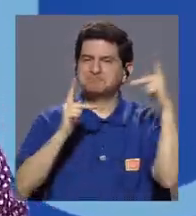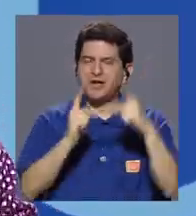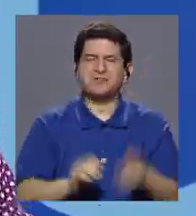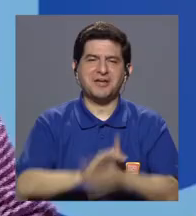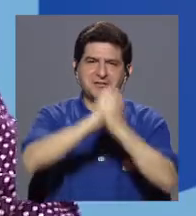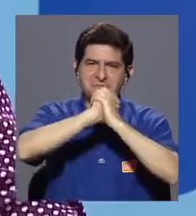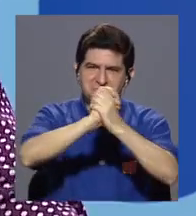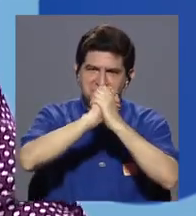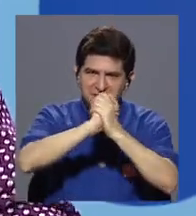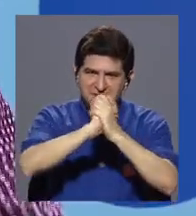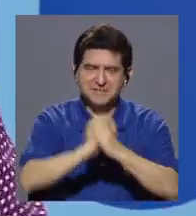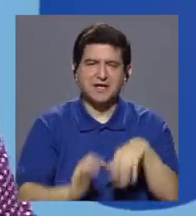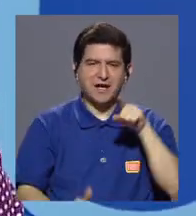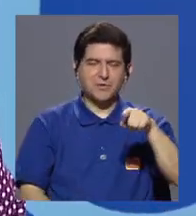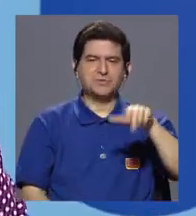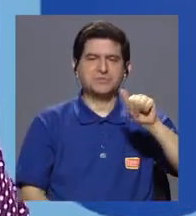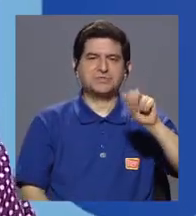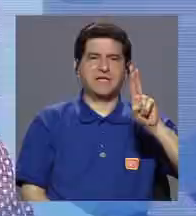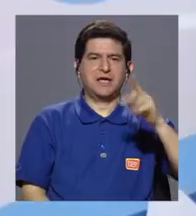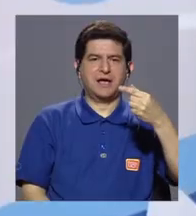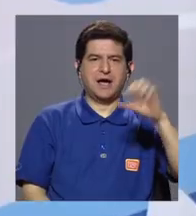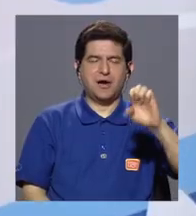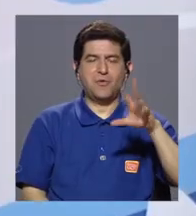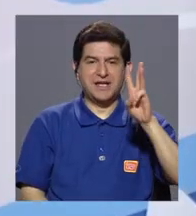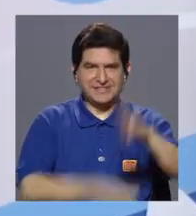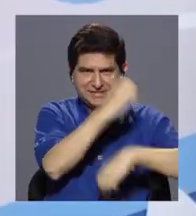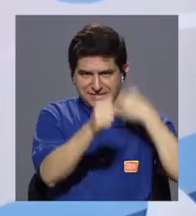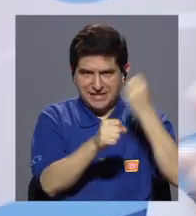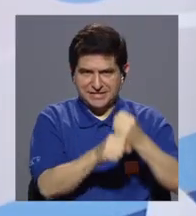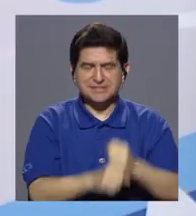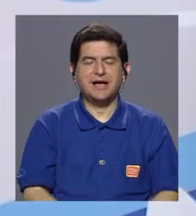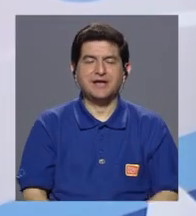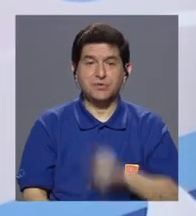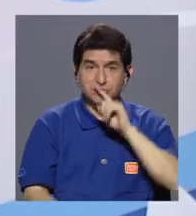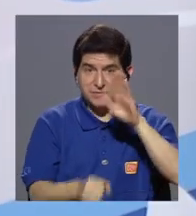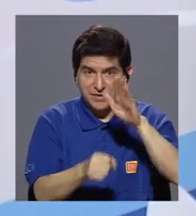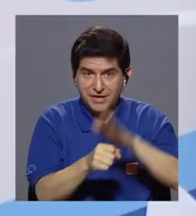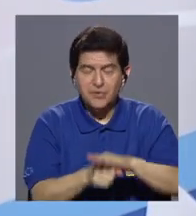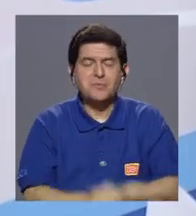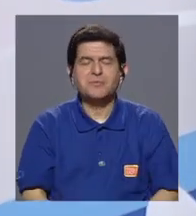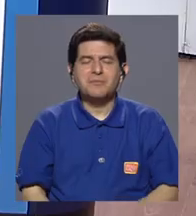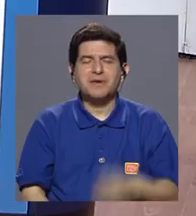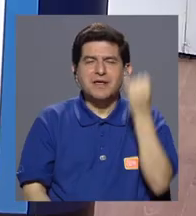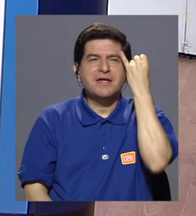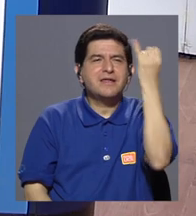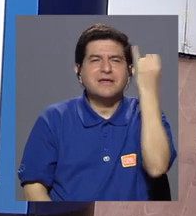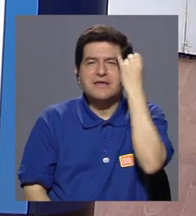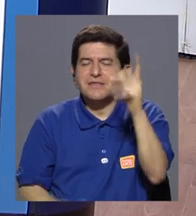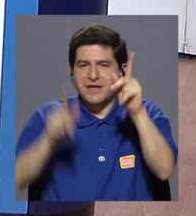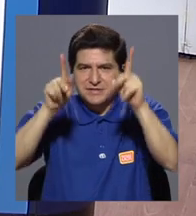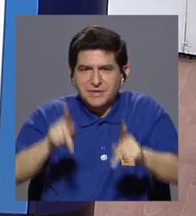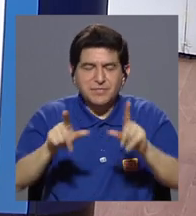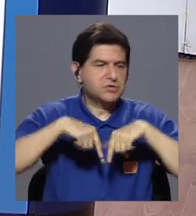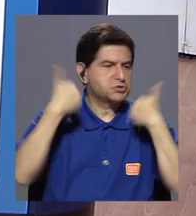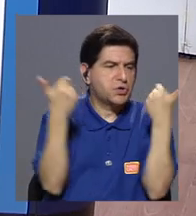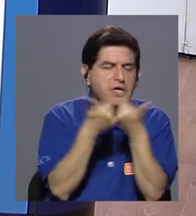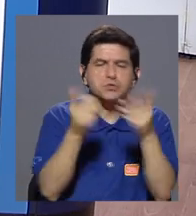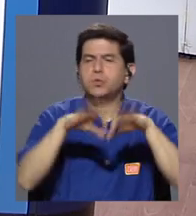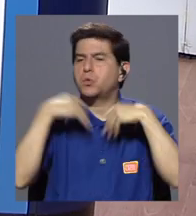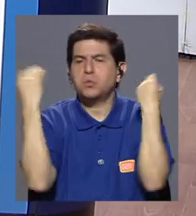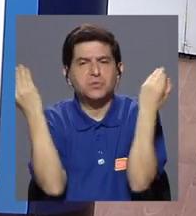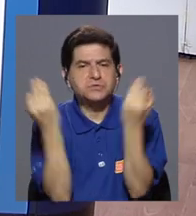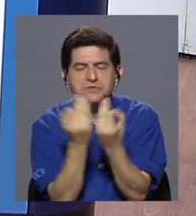felicitarlos a ustedes en auge y ya van para seis años de estar haciendo realidad los emprendimientos las ideas de personas de grupos de